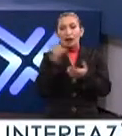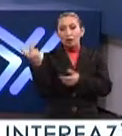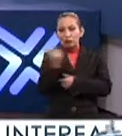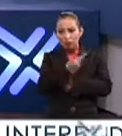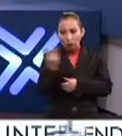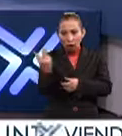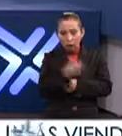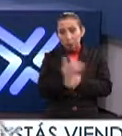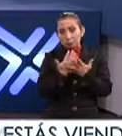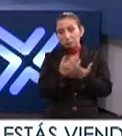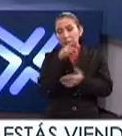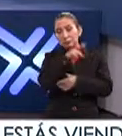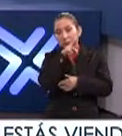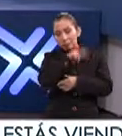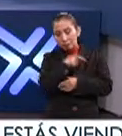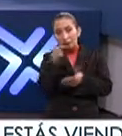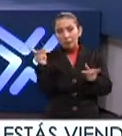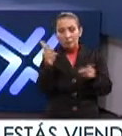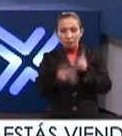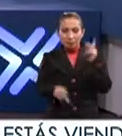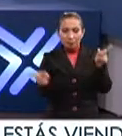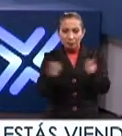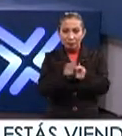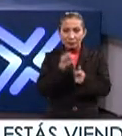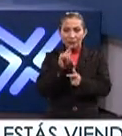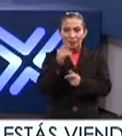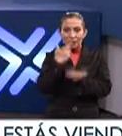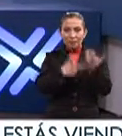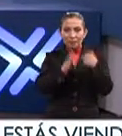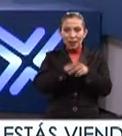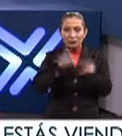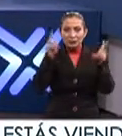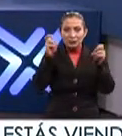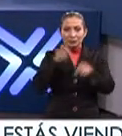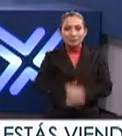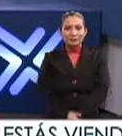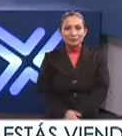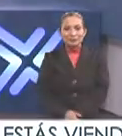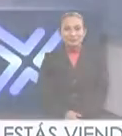las dos. Las esperamos pronto. Vamos a hacer una breve pausa en Interfaz y regresamos con más.